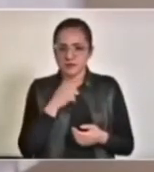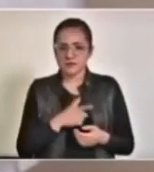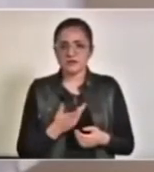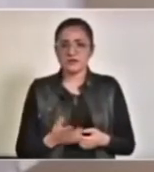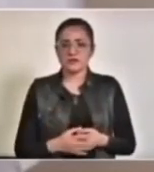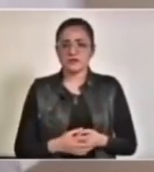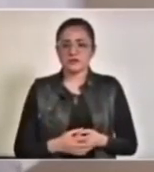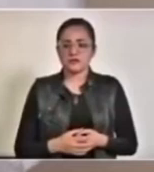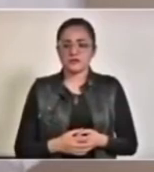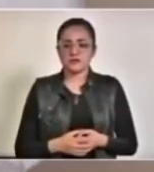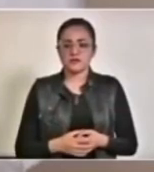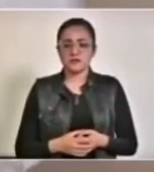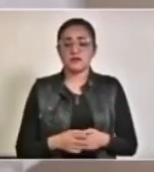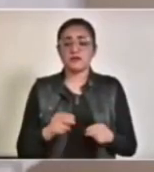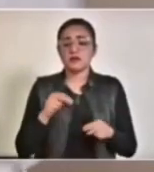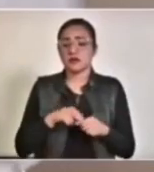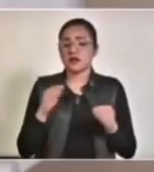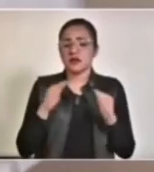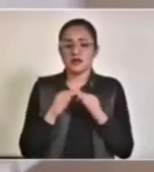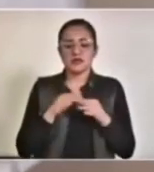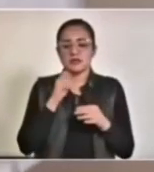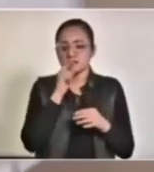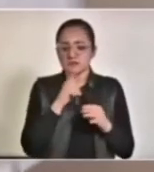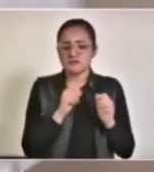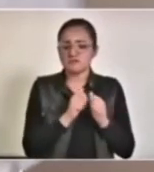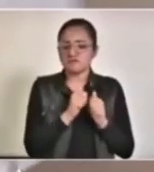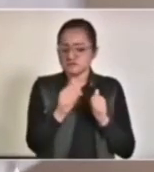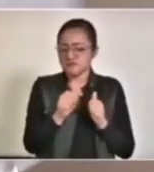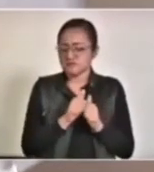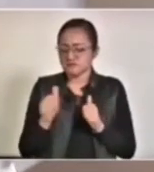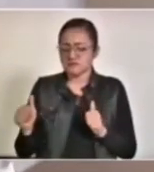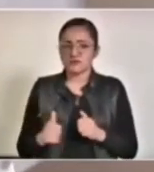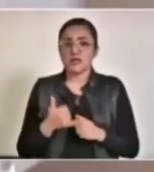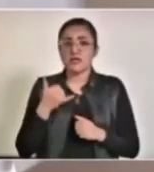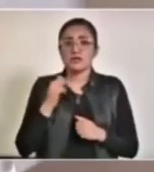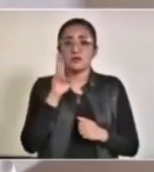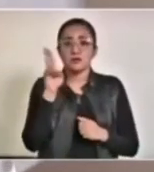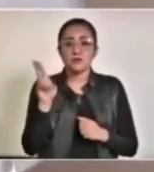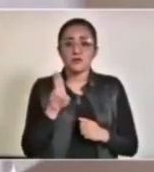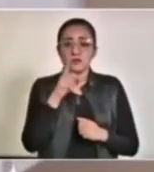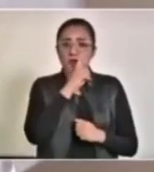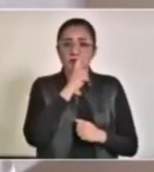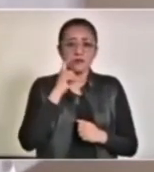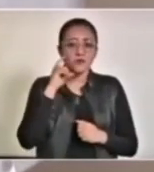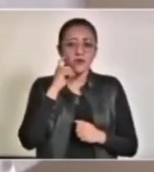hasta nuestras casas sanas y uso de cubrebocas